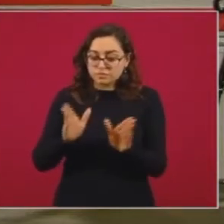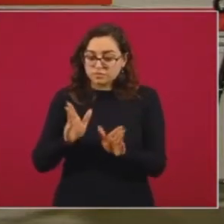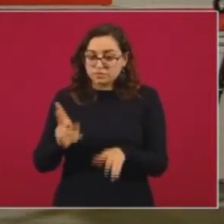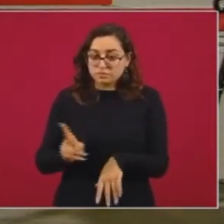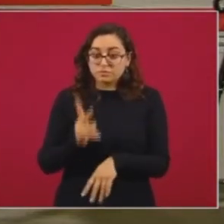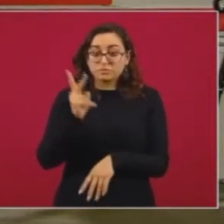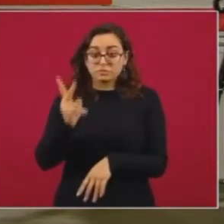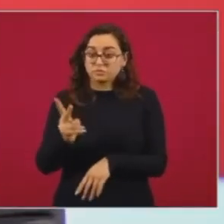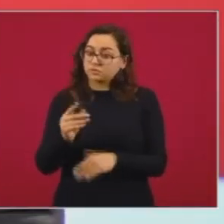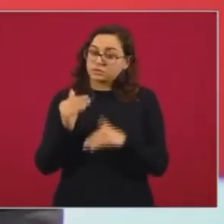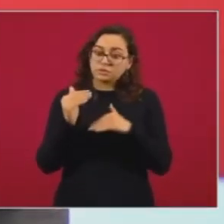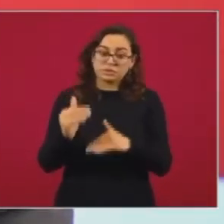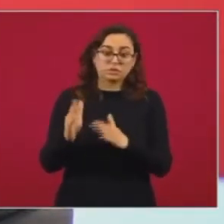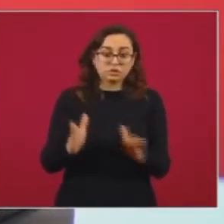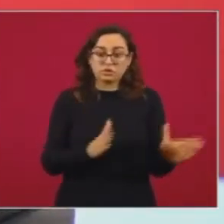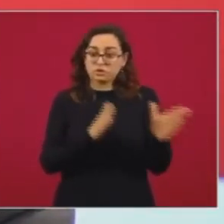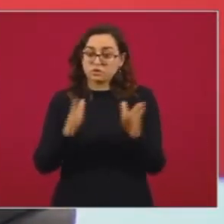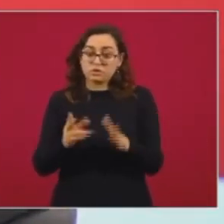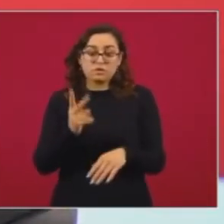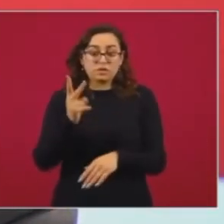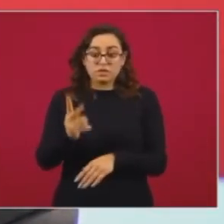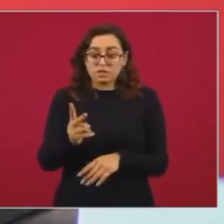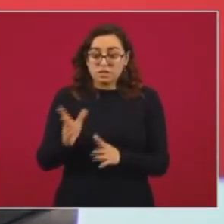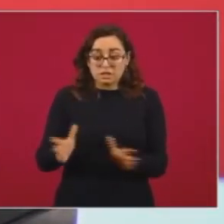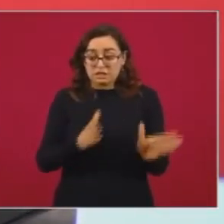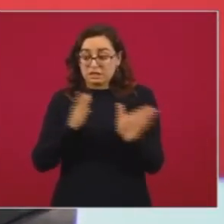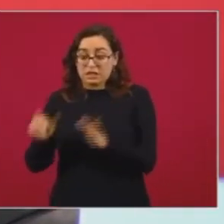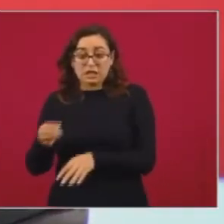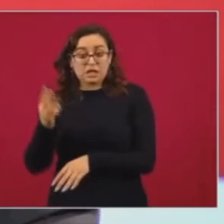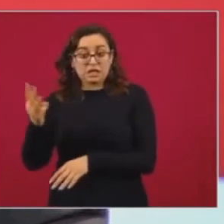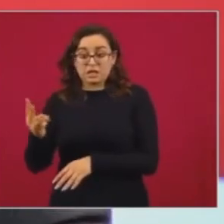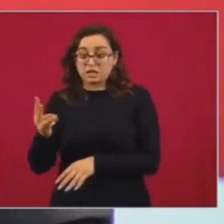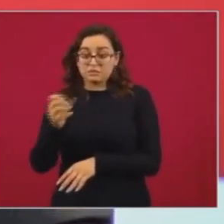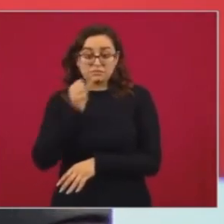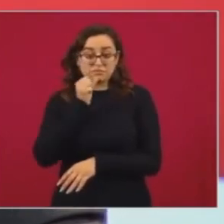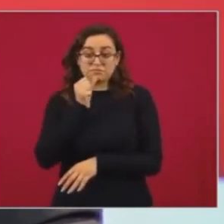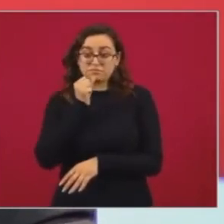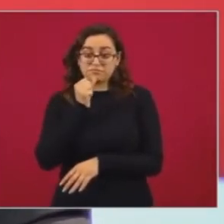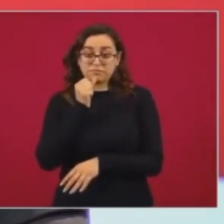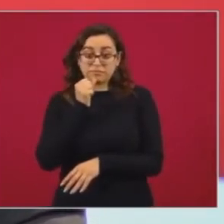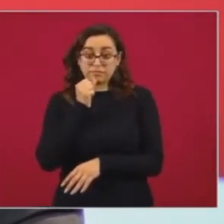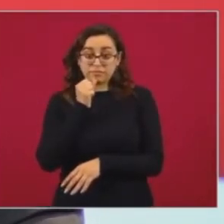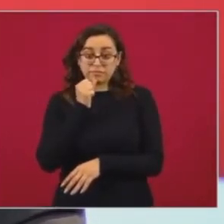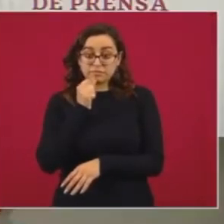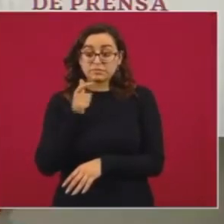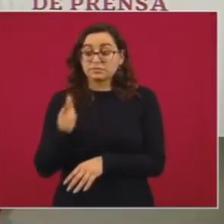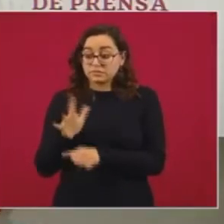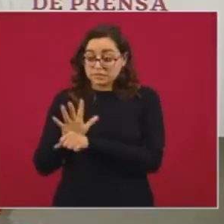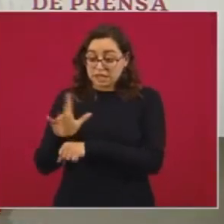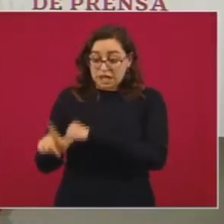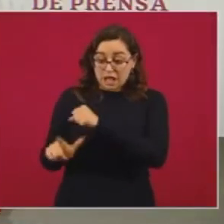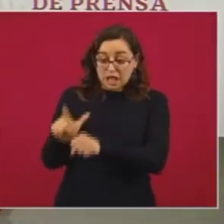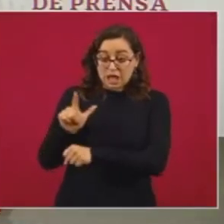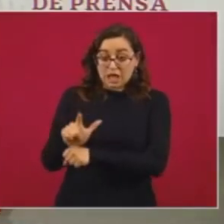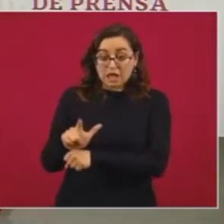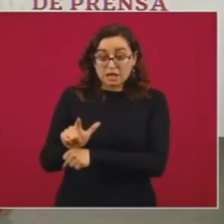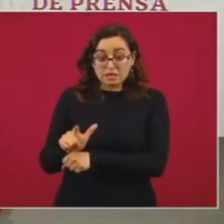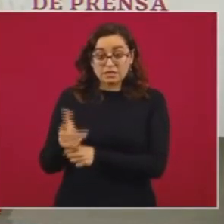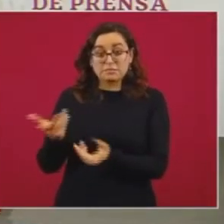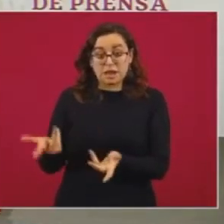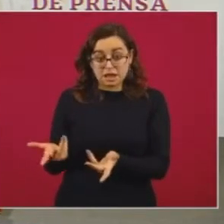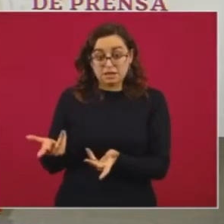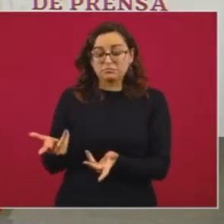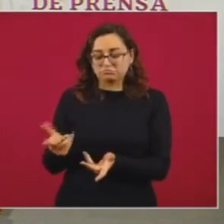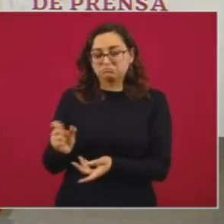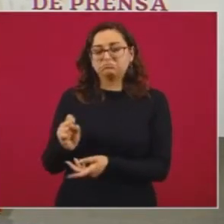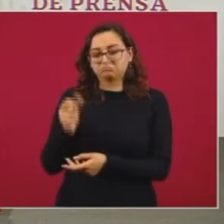hasta ahí ha llegado. No hay todavía ensayo clínico fase 3. En estudios animales, es decir, la fase preclínica,